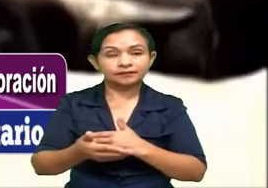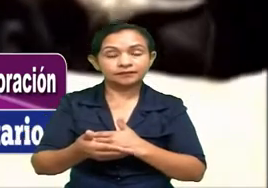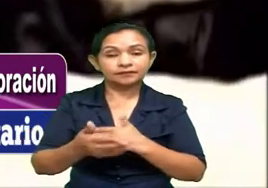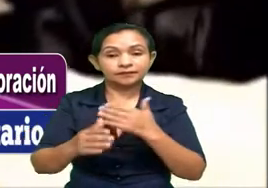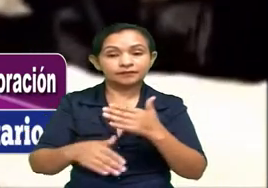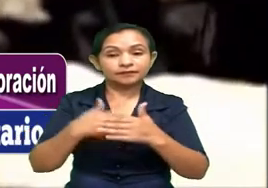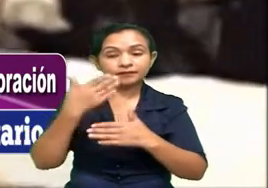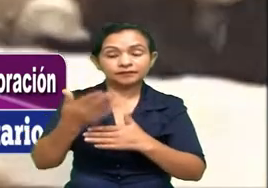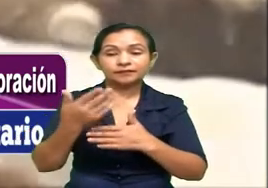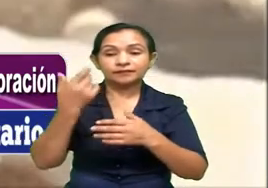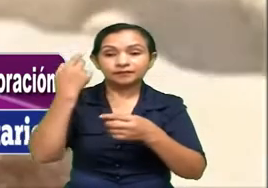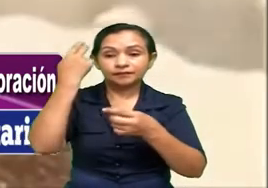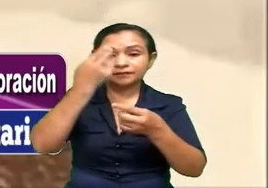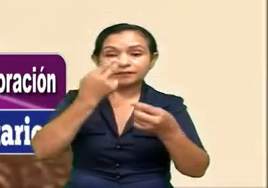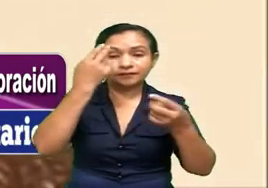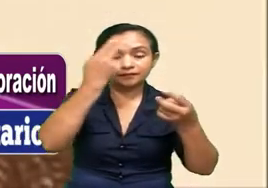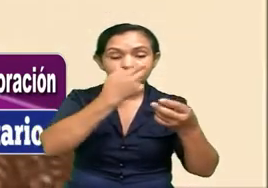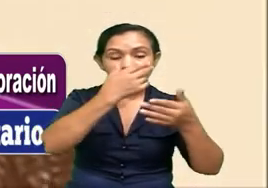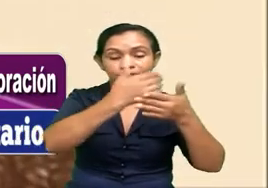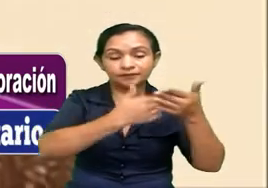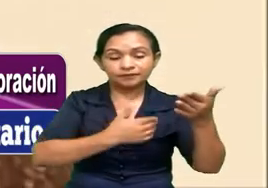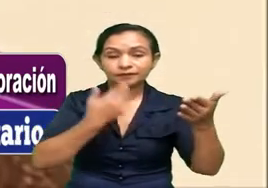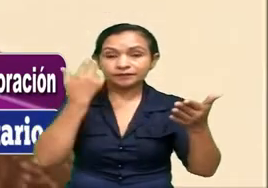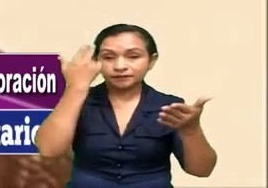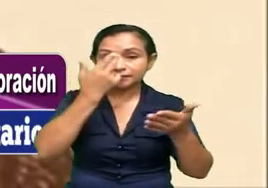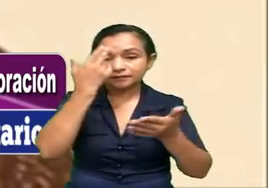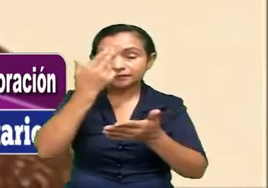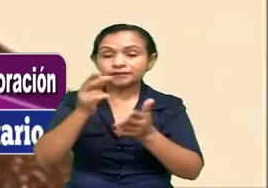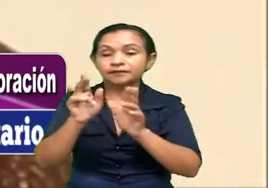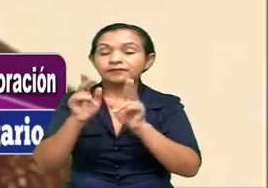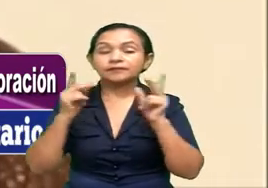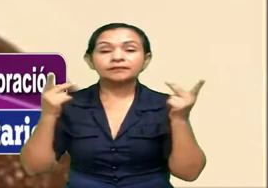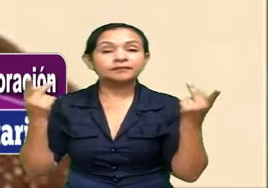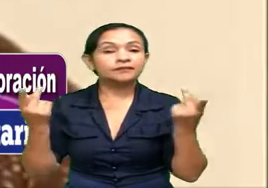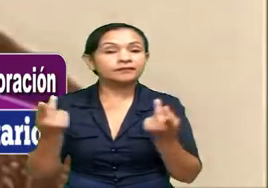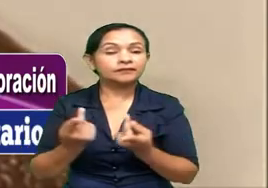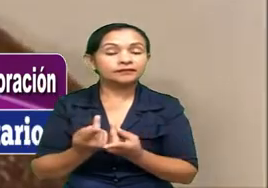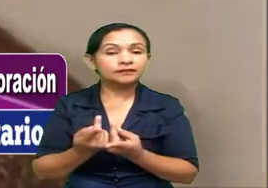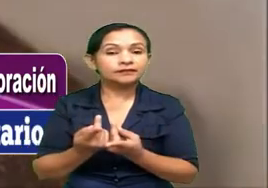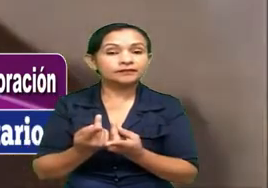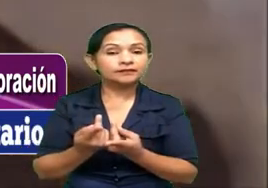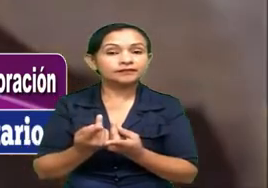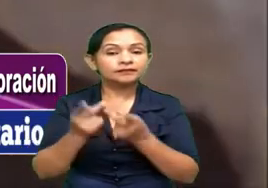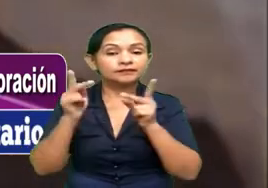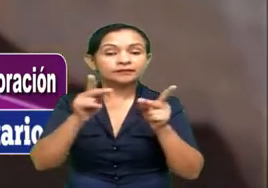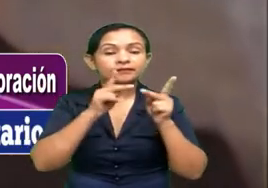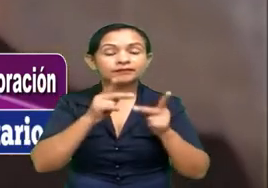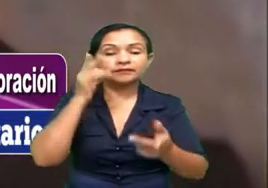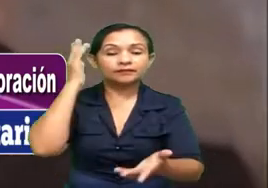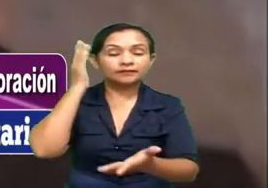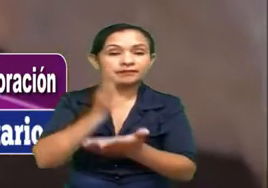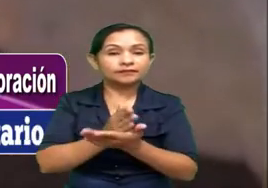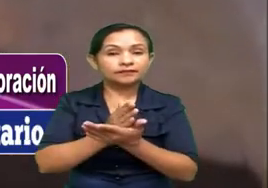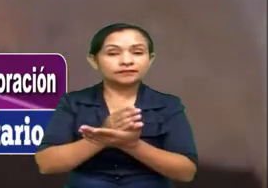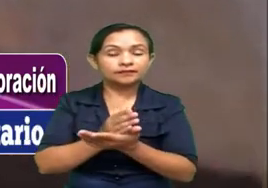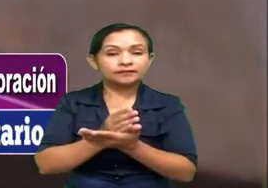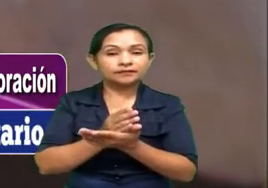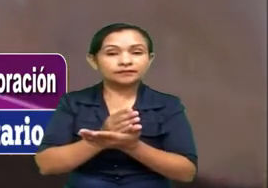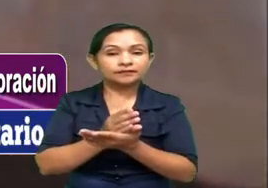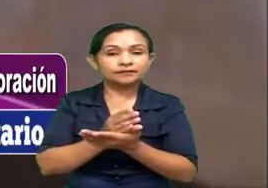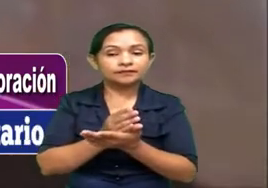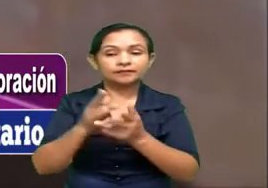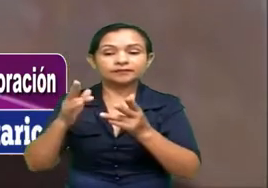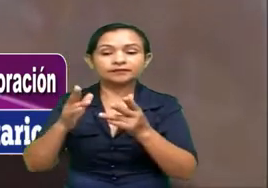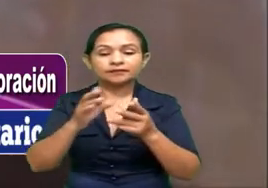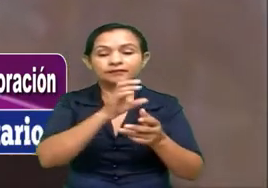una encuesta o una consulta popular para que la gente decidiera si se pasaban a